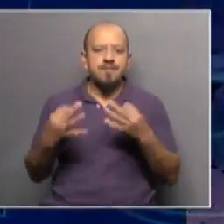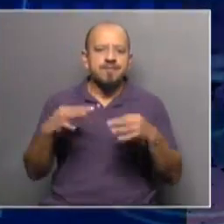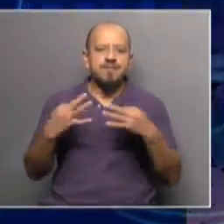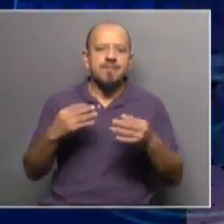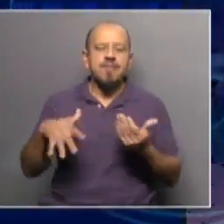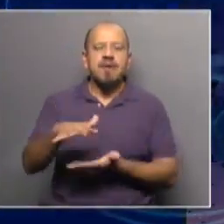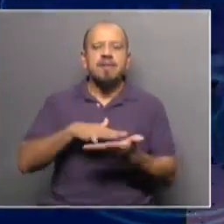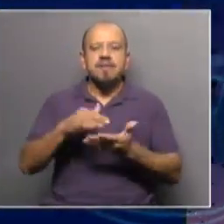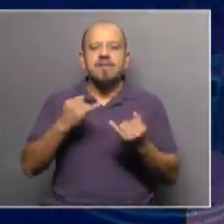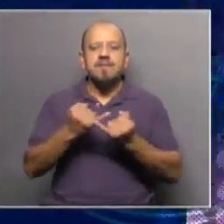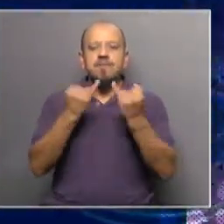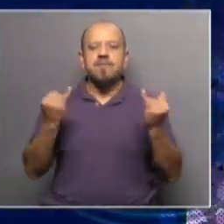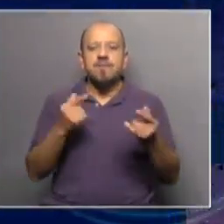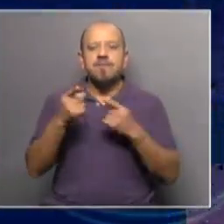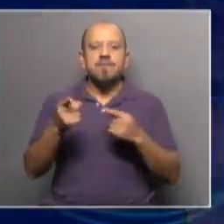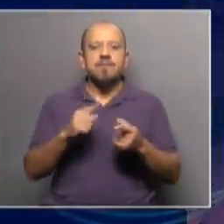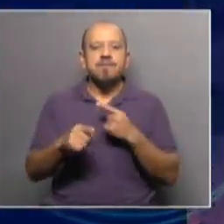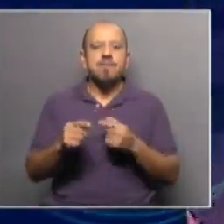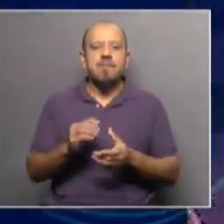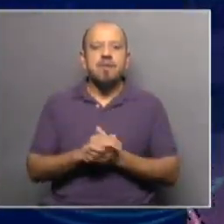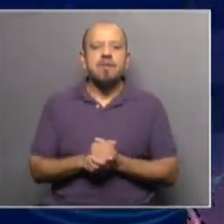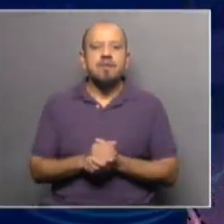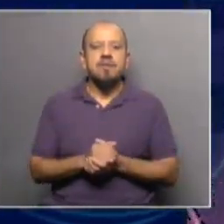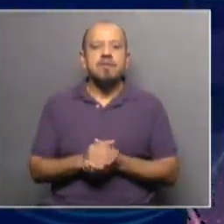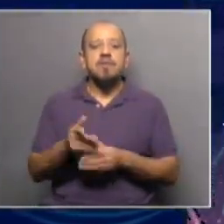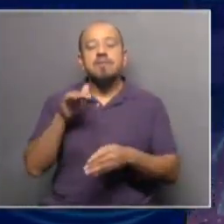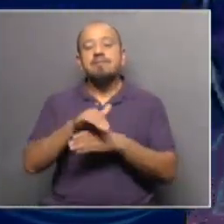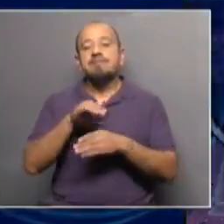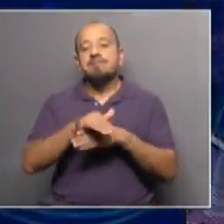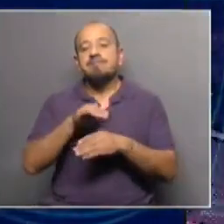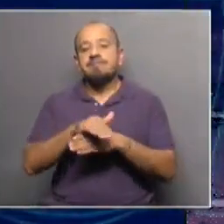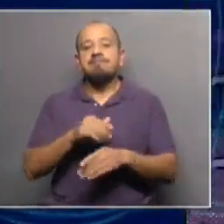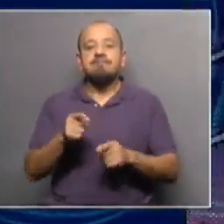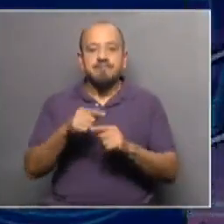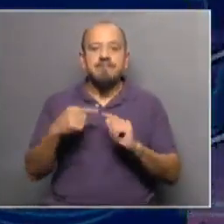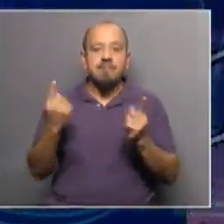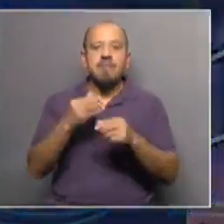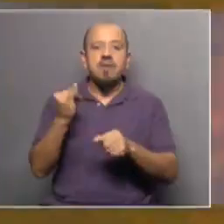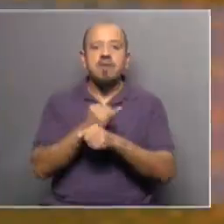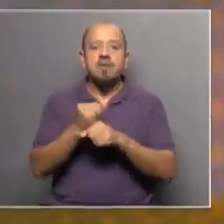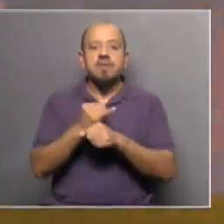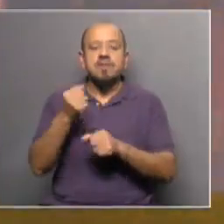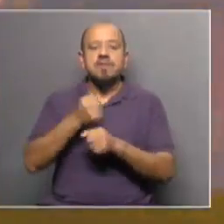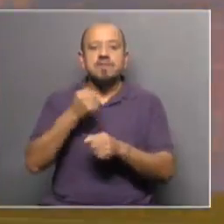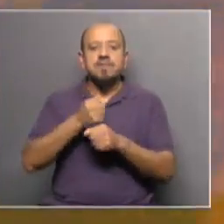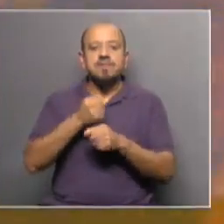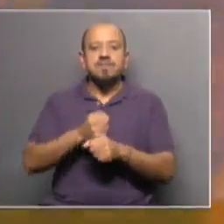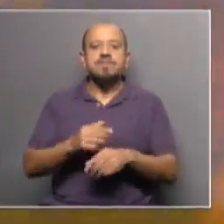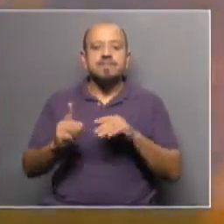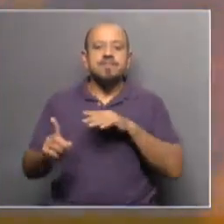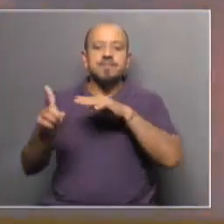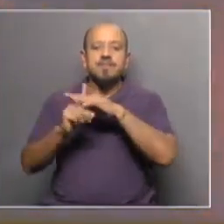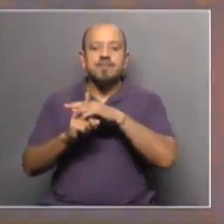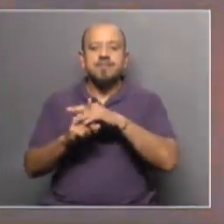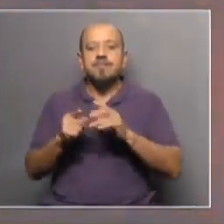Plaza Independencia, cerquita. Bueno, felicitaciones a todas estas instituciones que trabajan por la inclusión